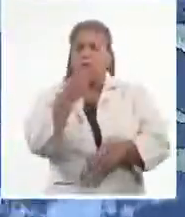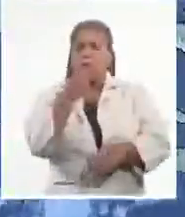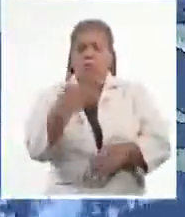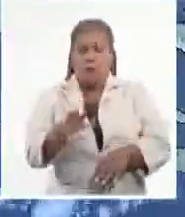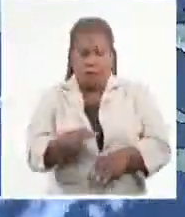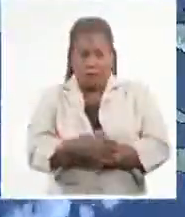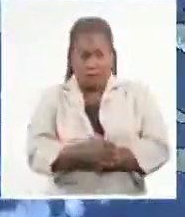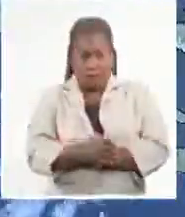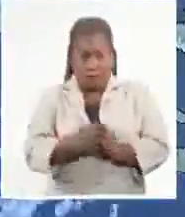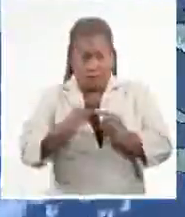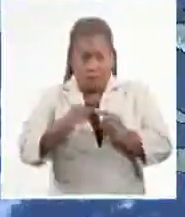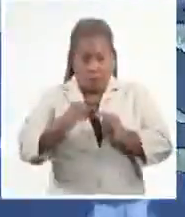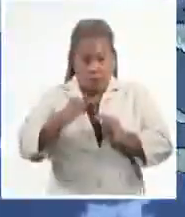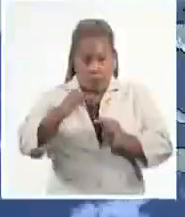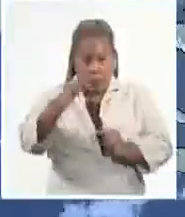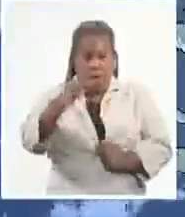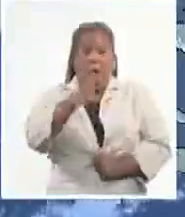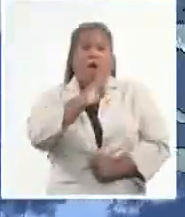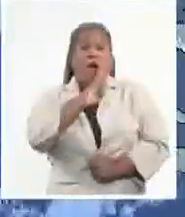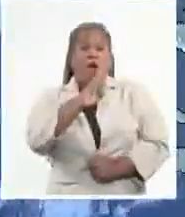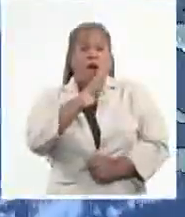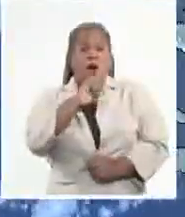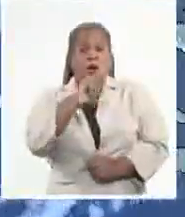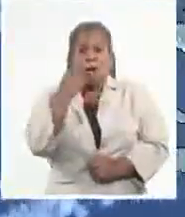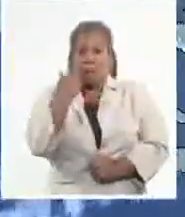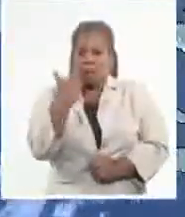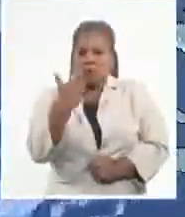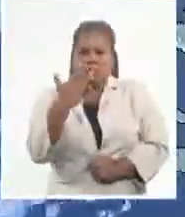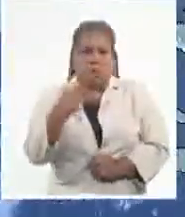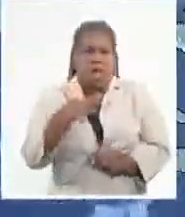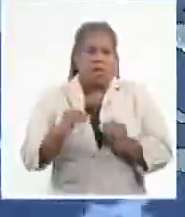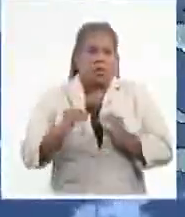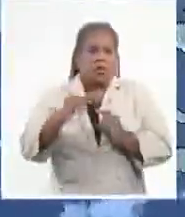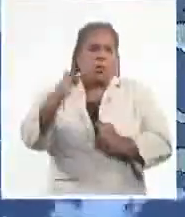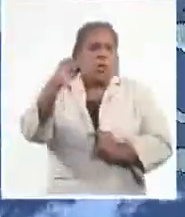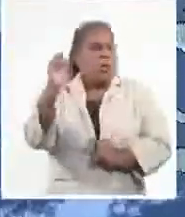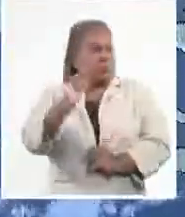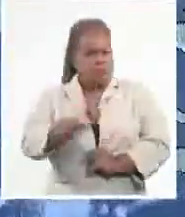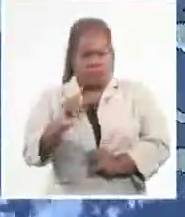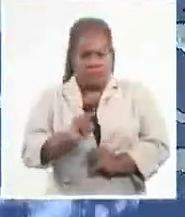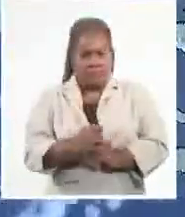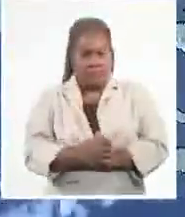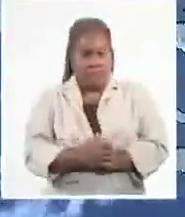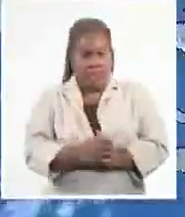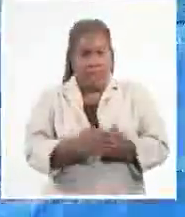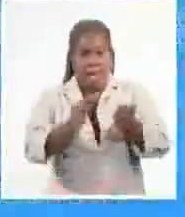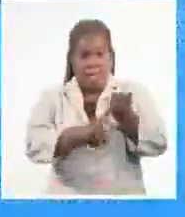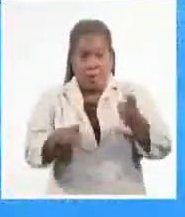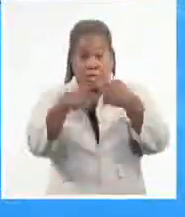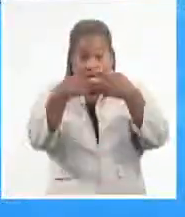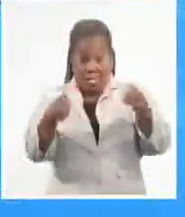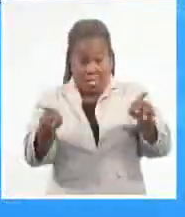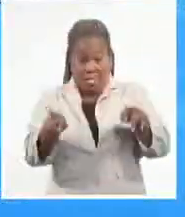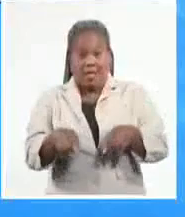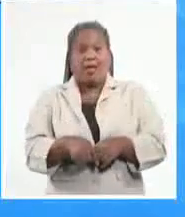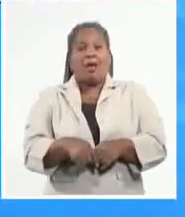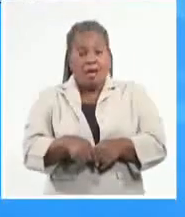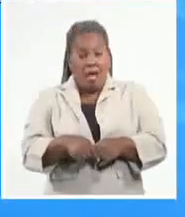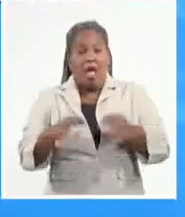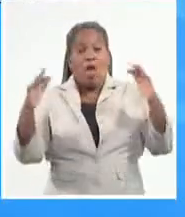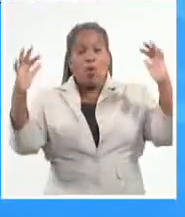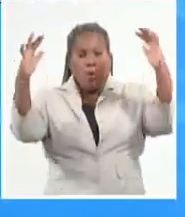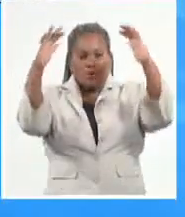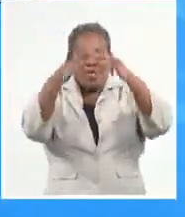acumulados resultan poco significativos. En el resto del territorio cubano sigue siendo poca la nubosidad en general. Por la tarde